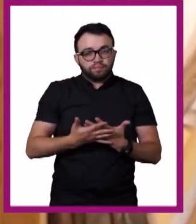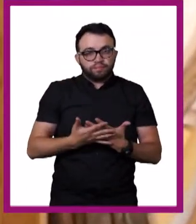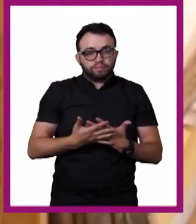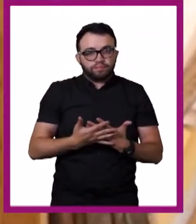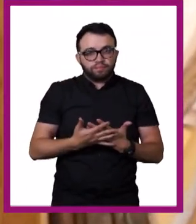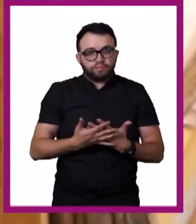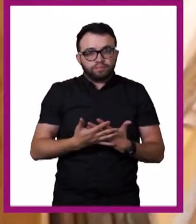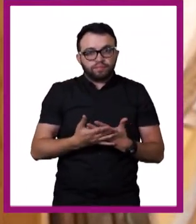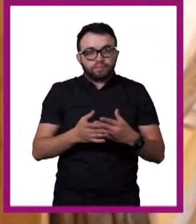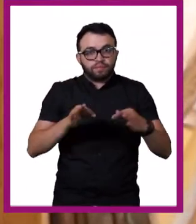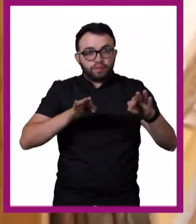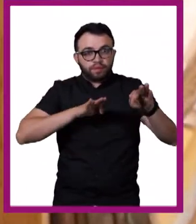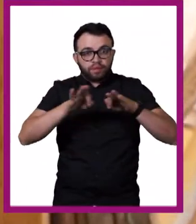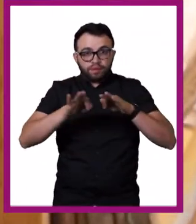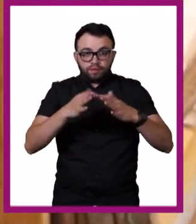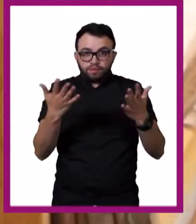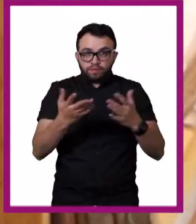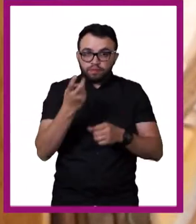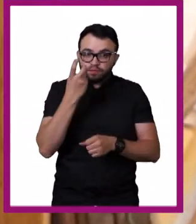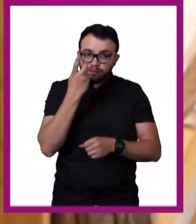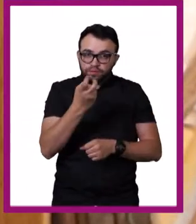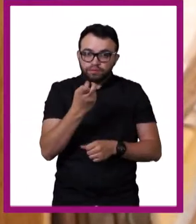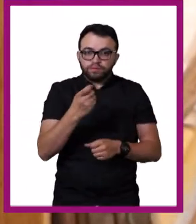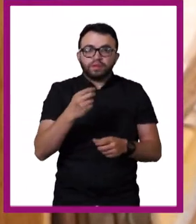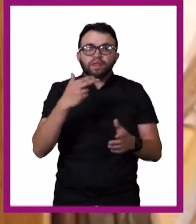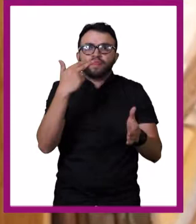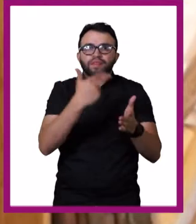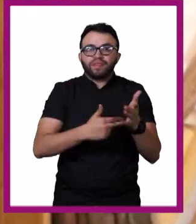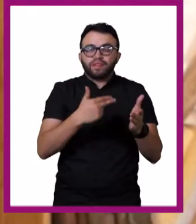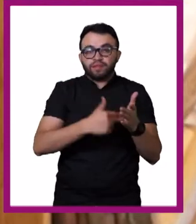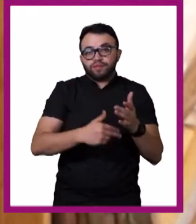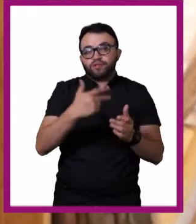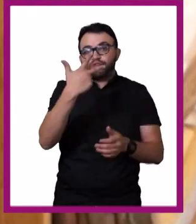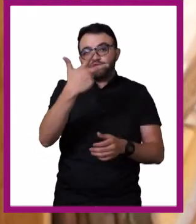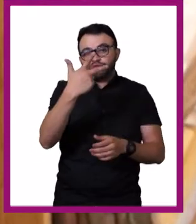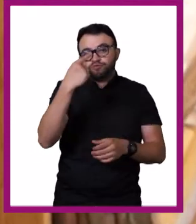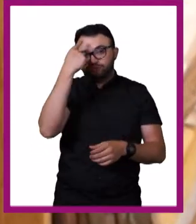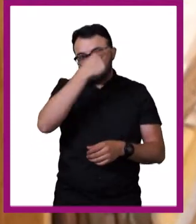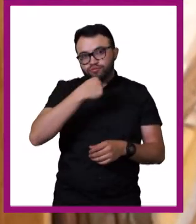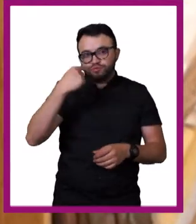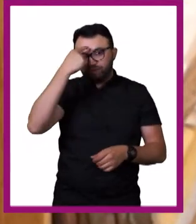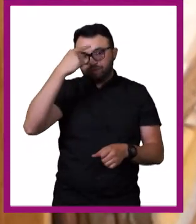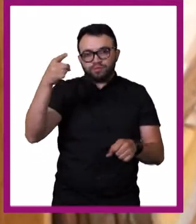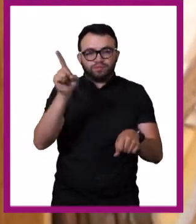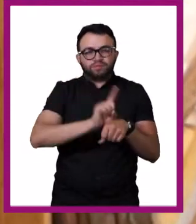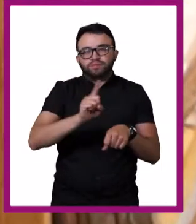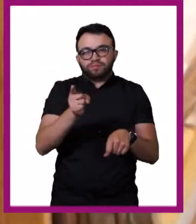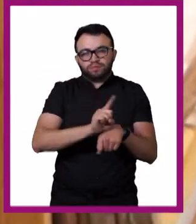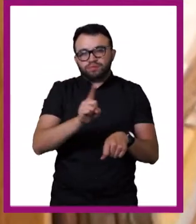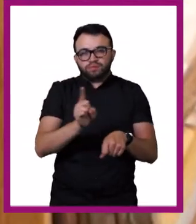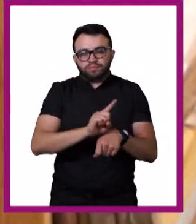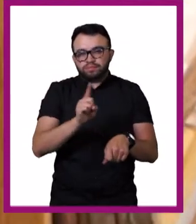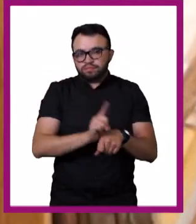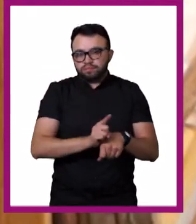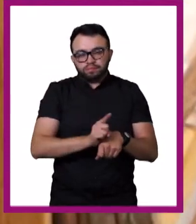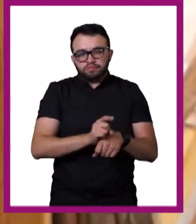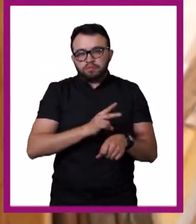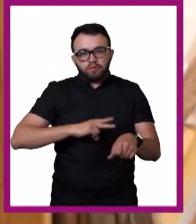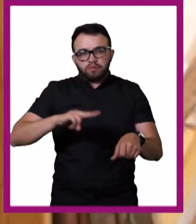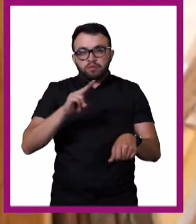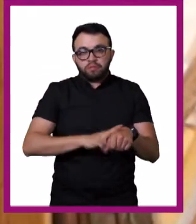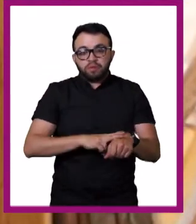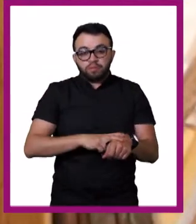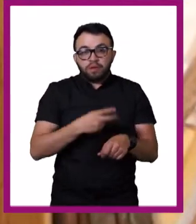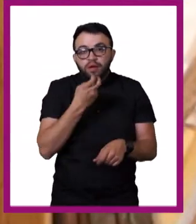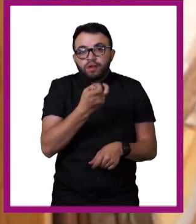Y el trabajo que se hace en un taller son 8 horas diarias. Como que eso